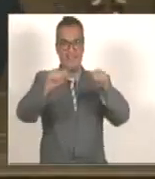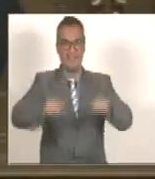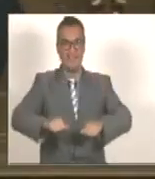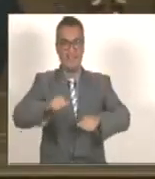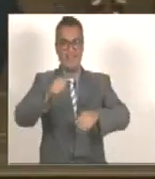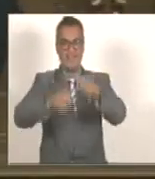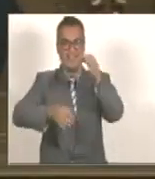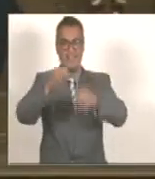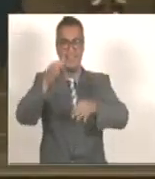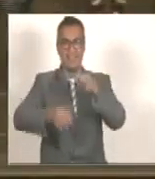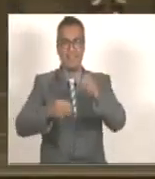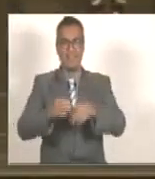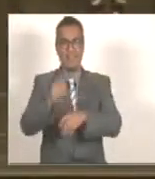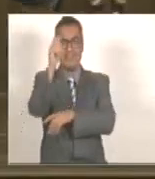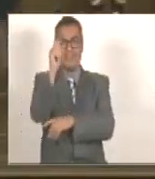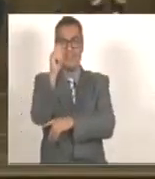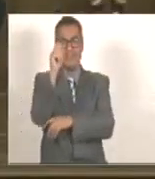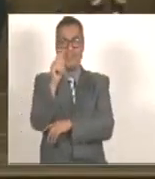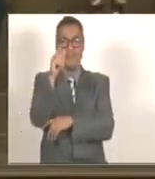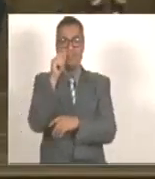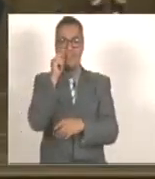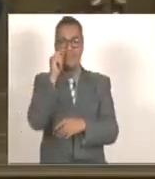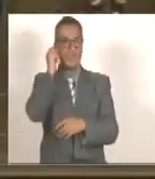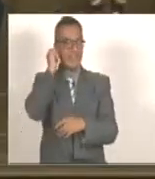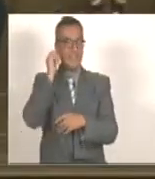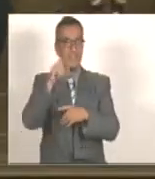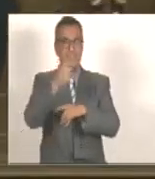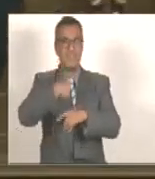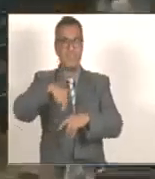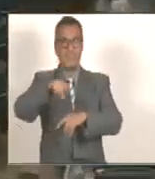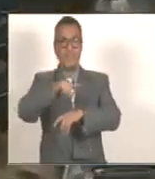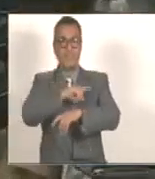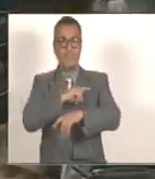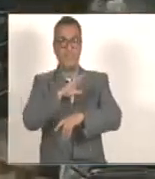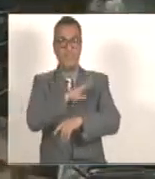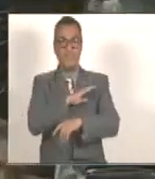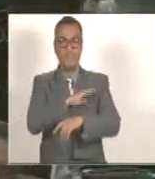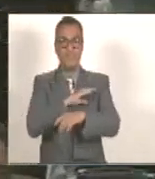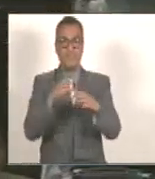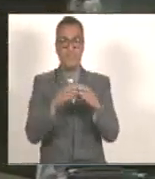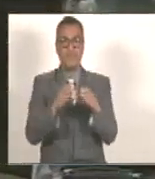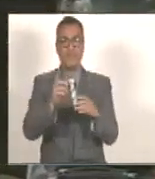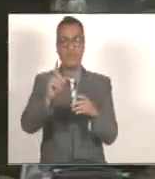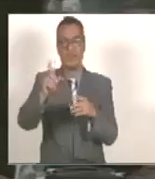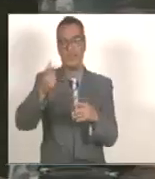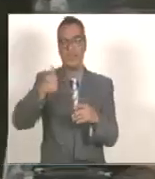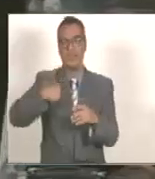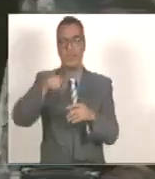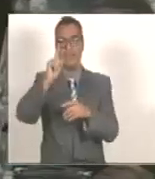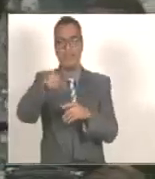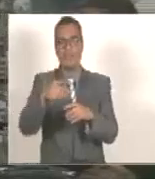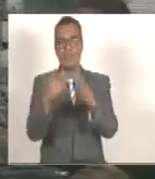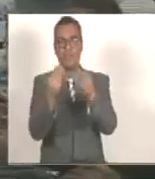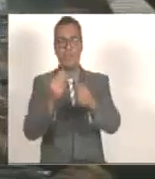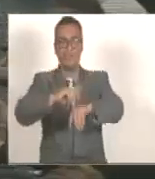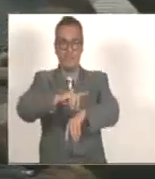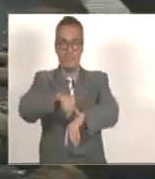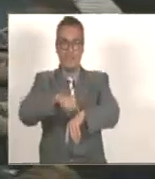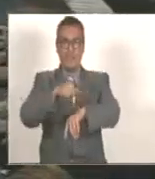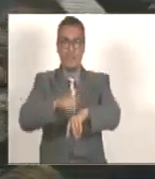justicia. Diputados de nuestro bloque, hemos también durante muchas